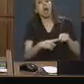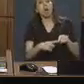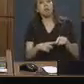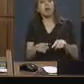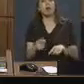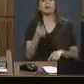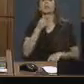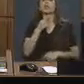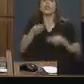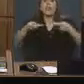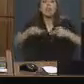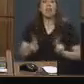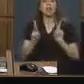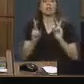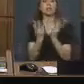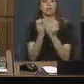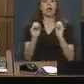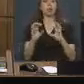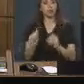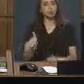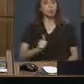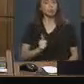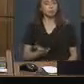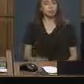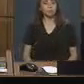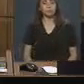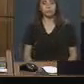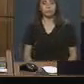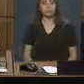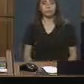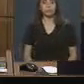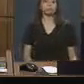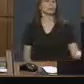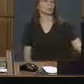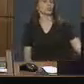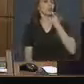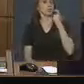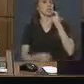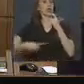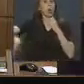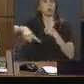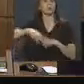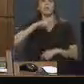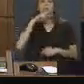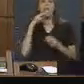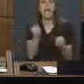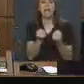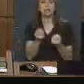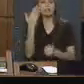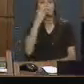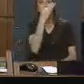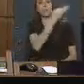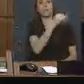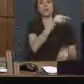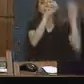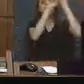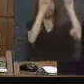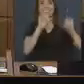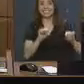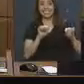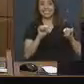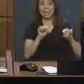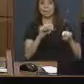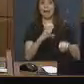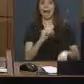derecho, el derecho a la educación. Nos trataron de egoístas porque en esos tiempos dijimos que era un sistema usurero,